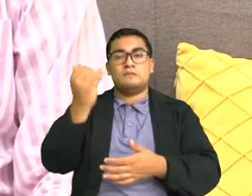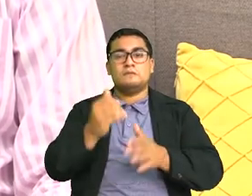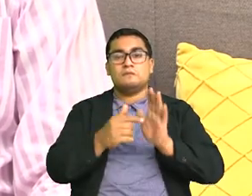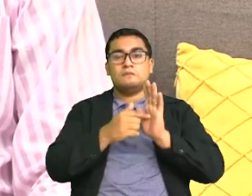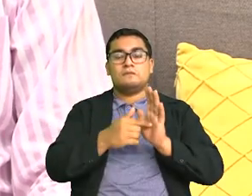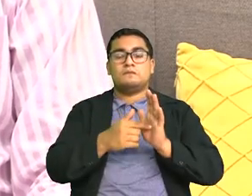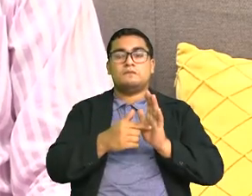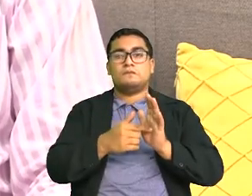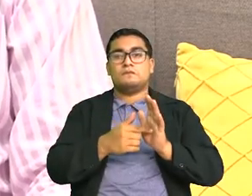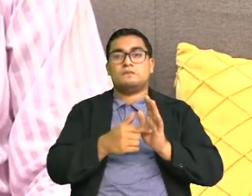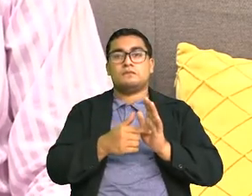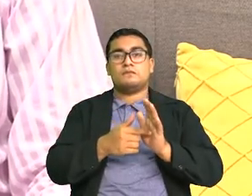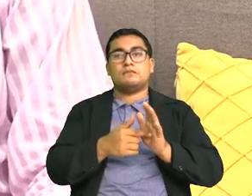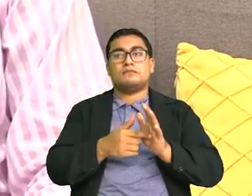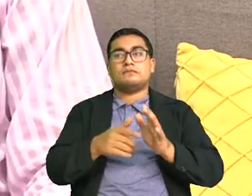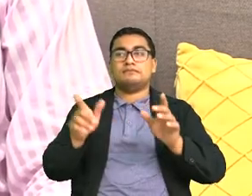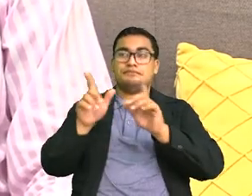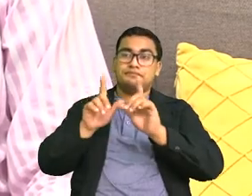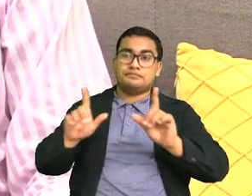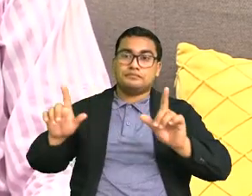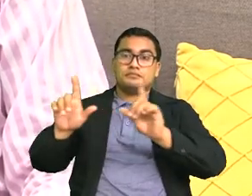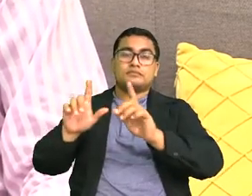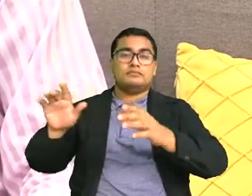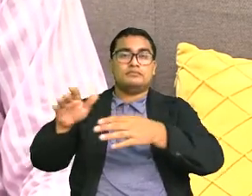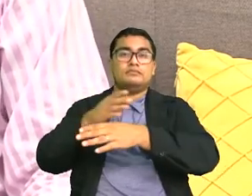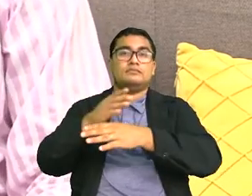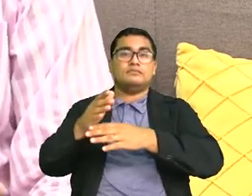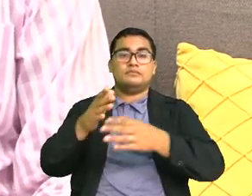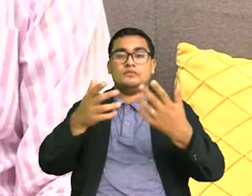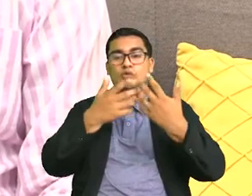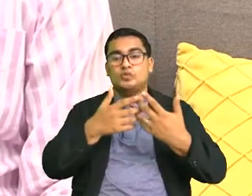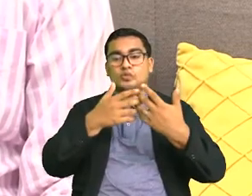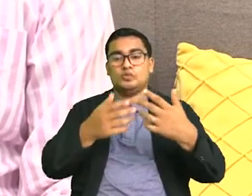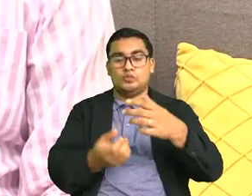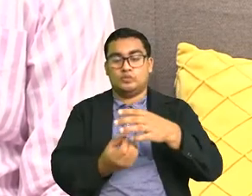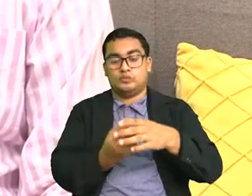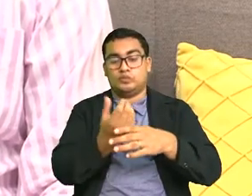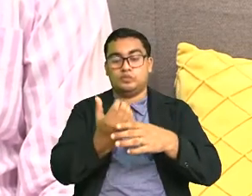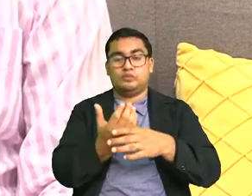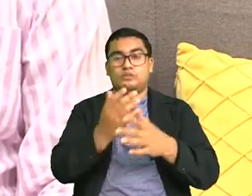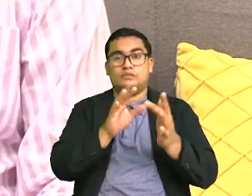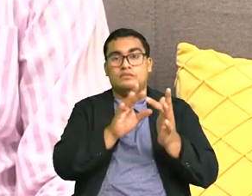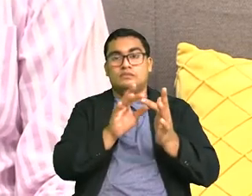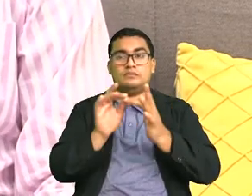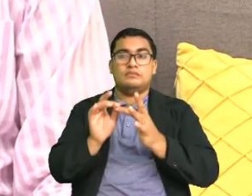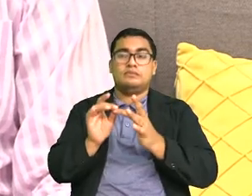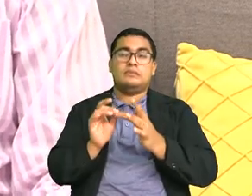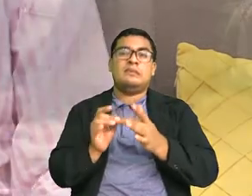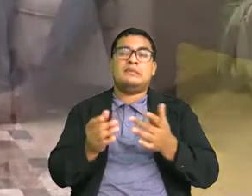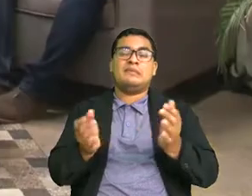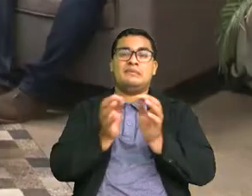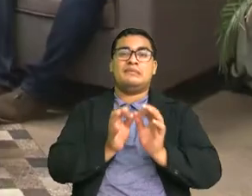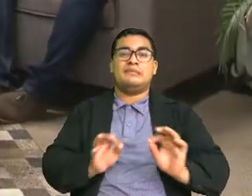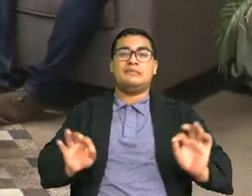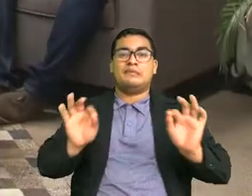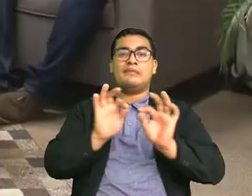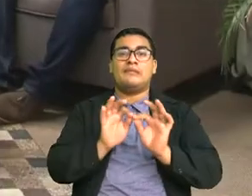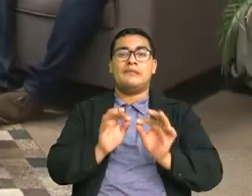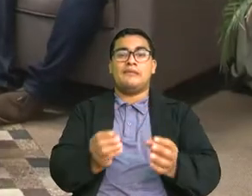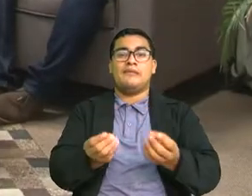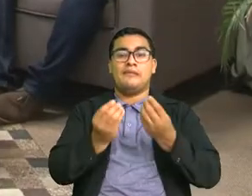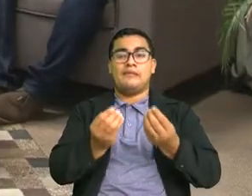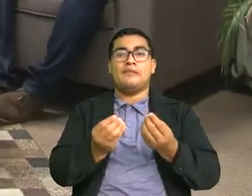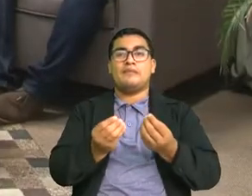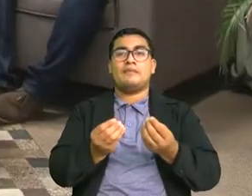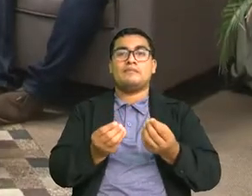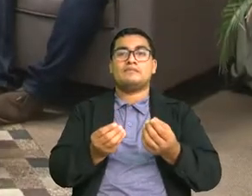plantas artesanales para la elaboración de bioinsumos porque ha sido muy muy importante para nosotros valiosísimo que por